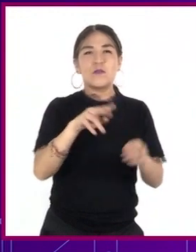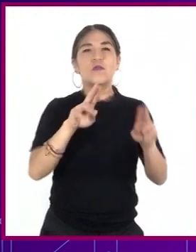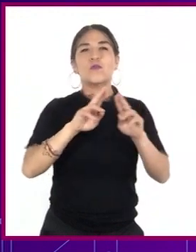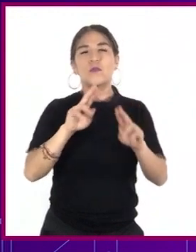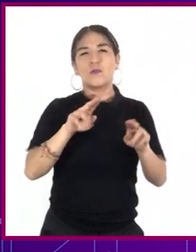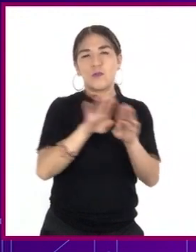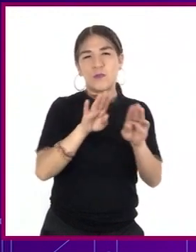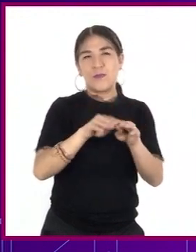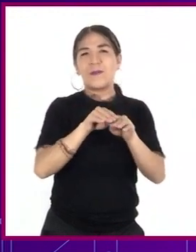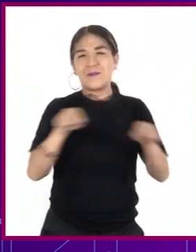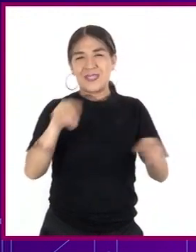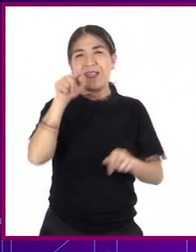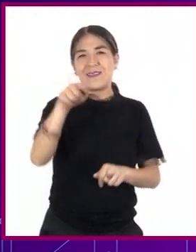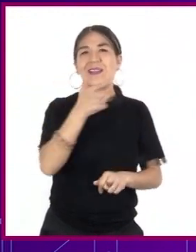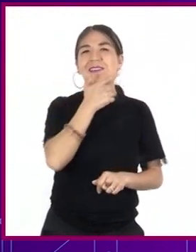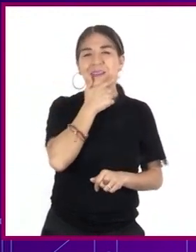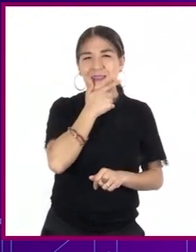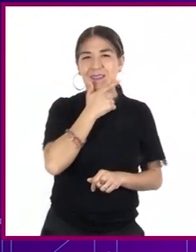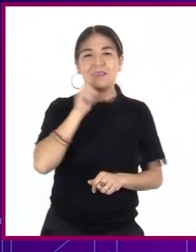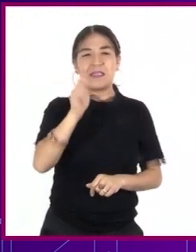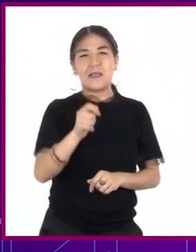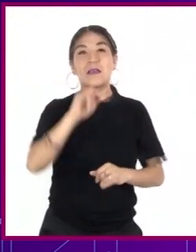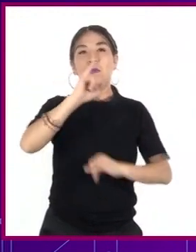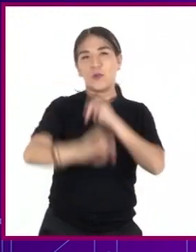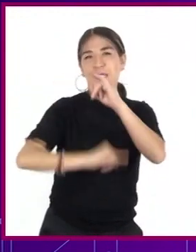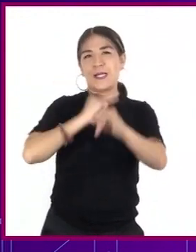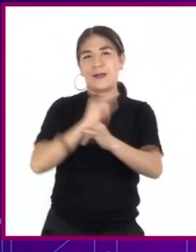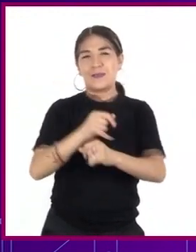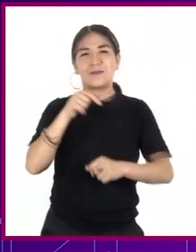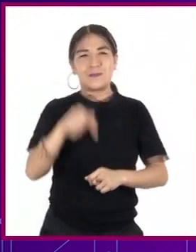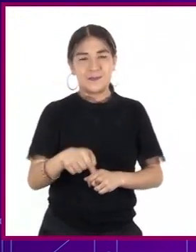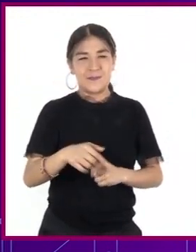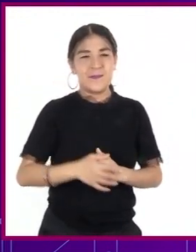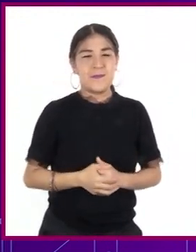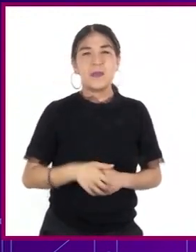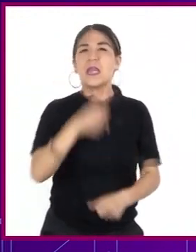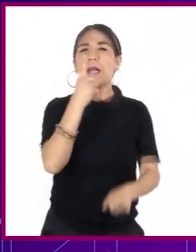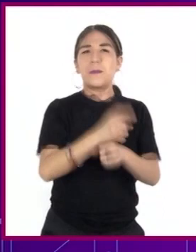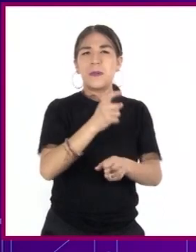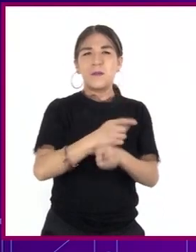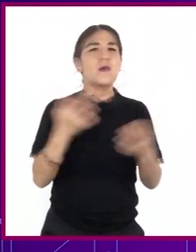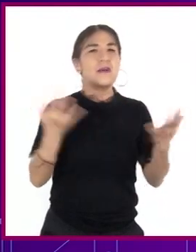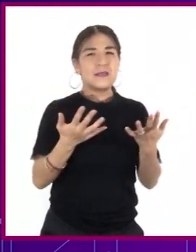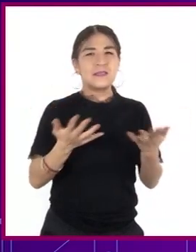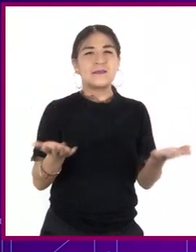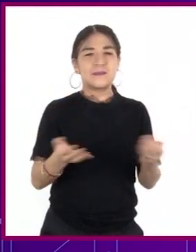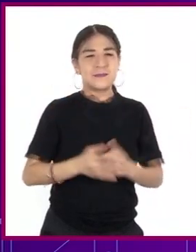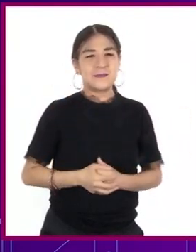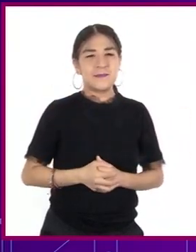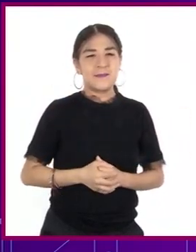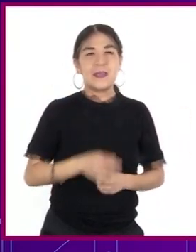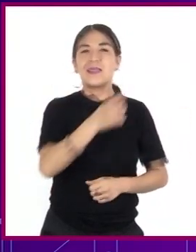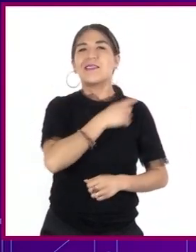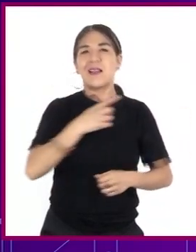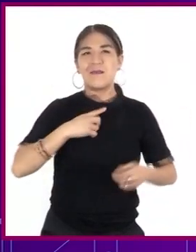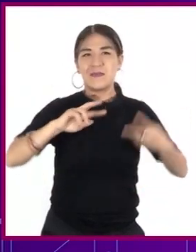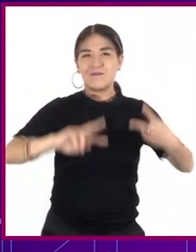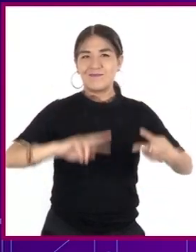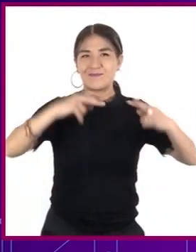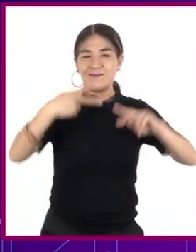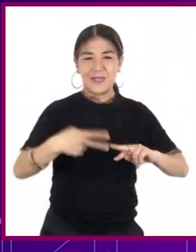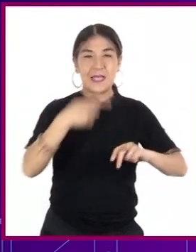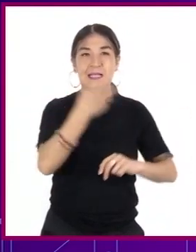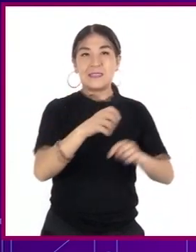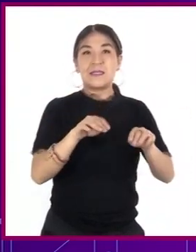sistema inglés a unidades del sistema internacional. Lo primero que haremos será convertir la medida de